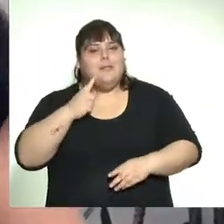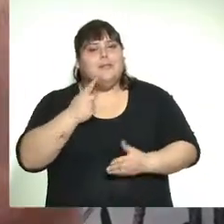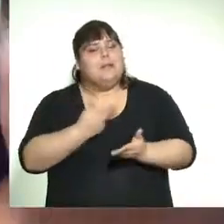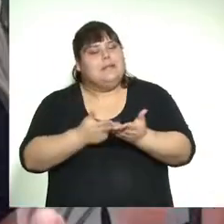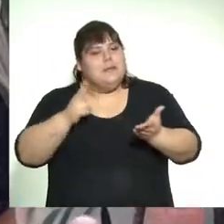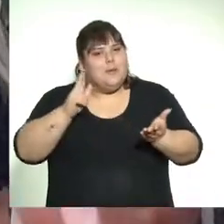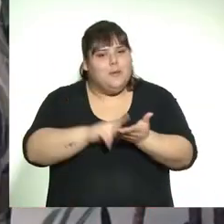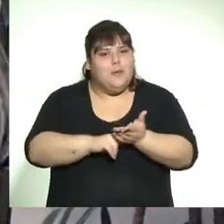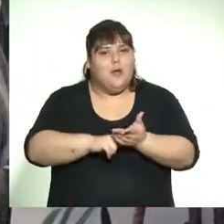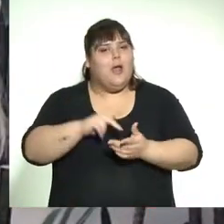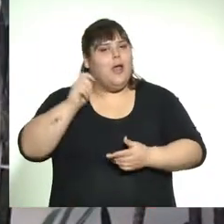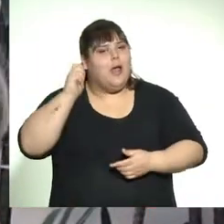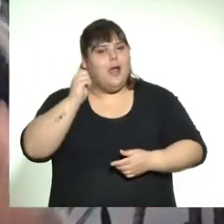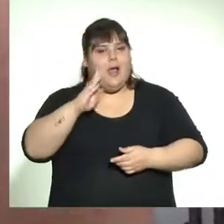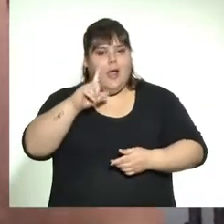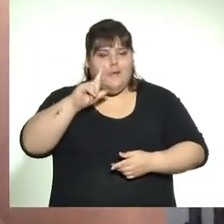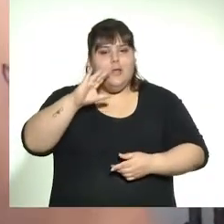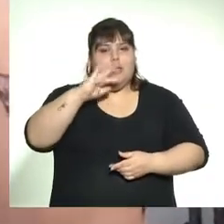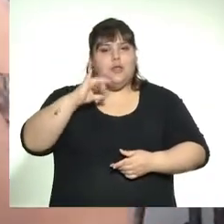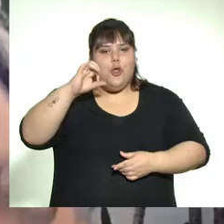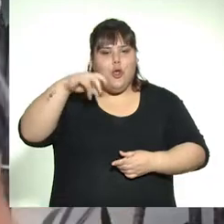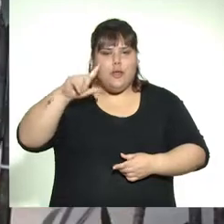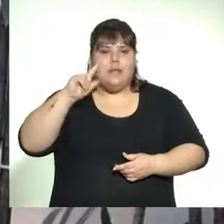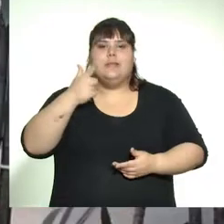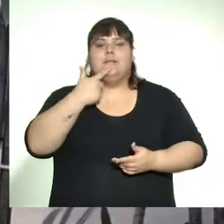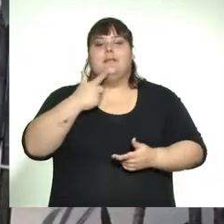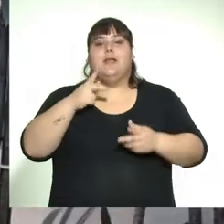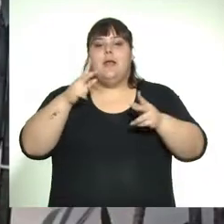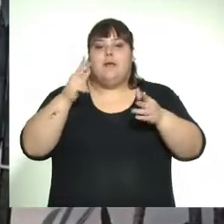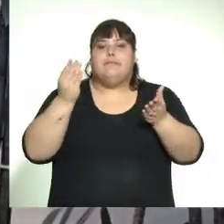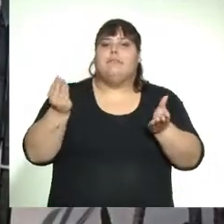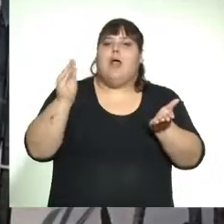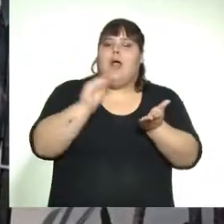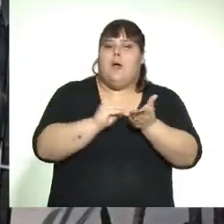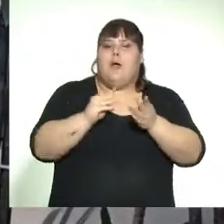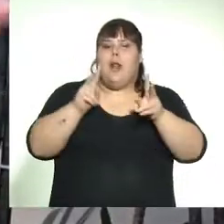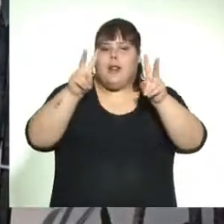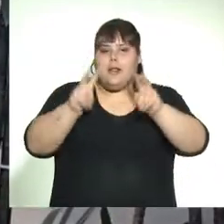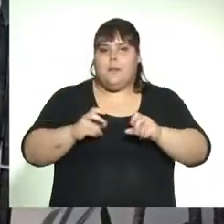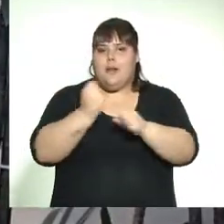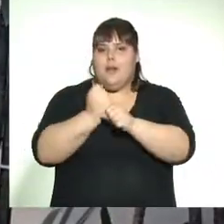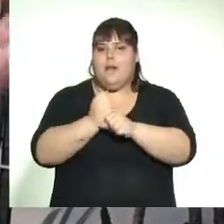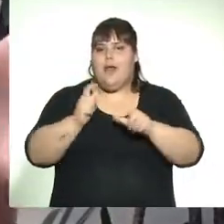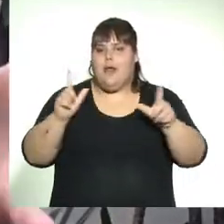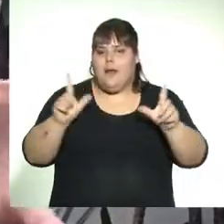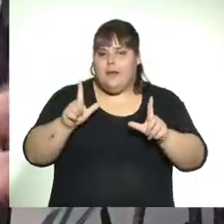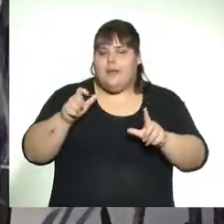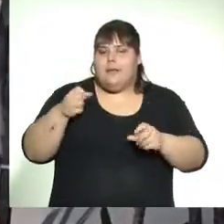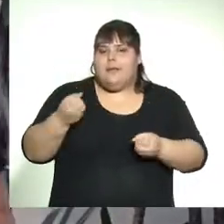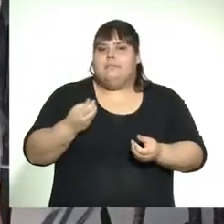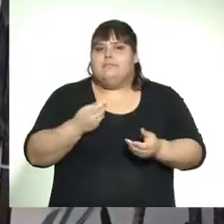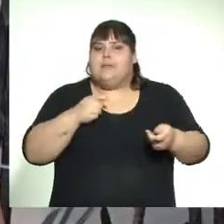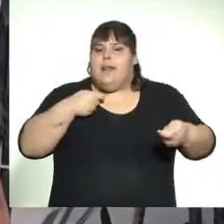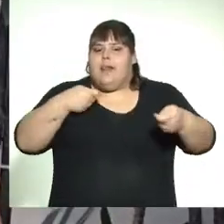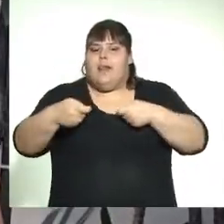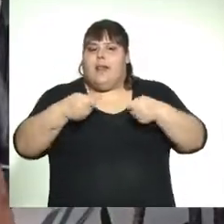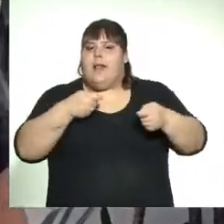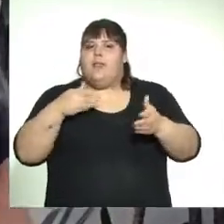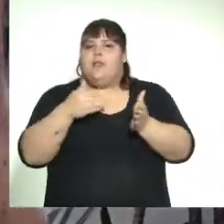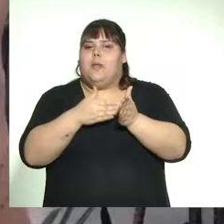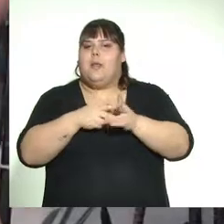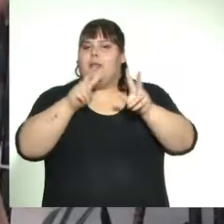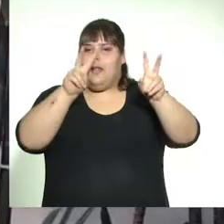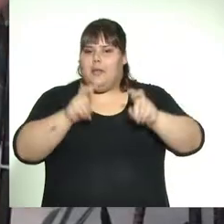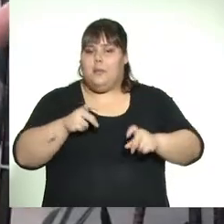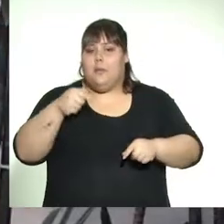amigos, una vez más Gaby Sonis colaborando con Contenidos en Casa. Como nos vamos acomodando según el programa y la temática,